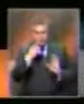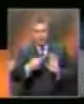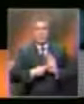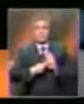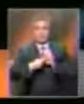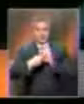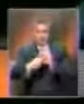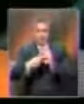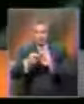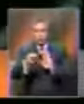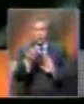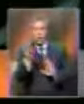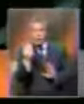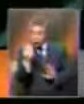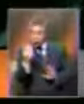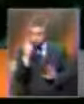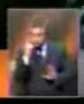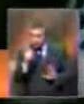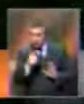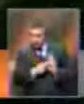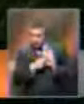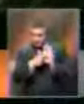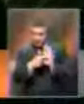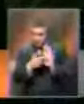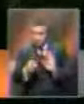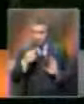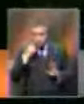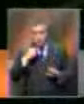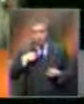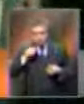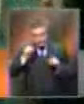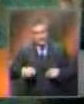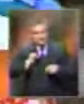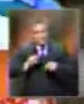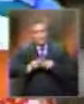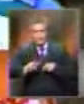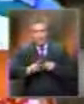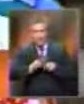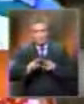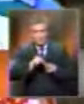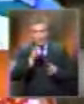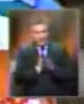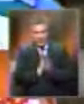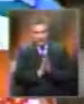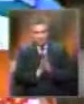presentación en inglés. El 14. O sea, tengo que prepararme pronto.